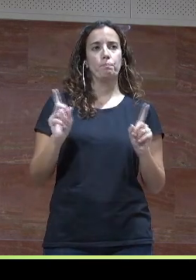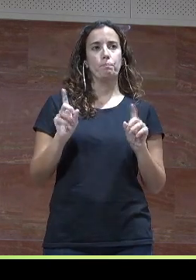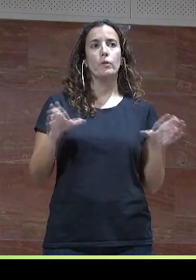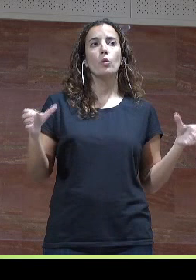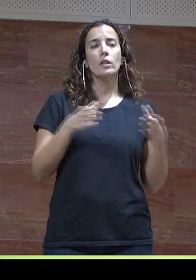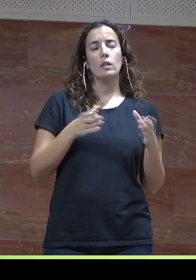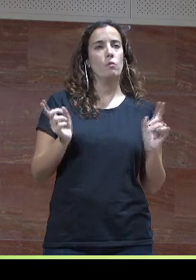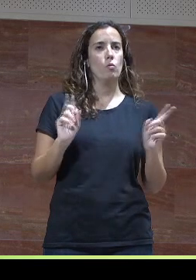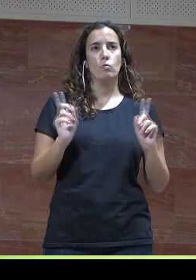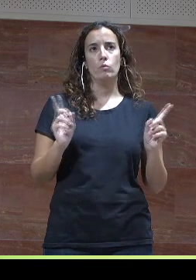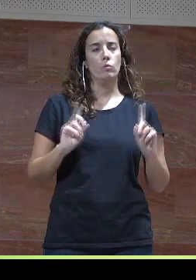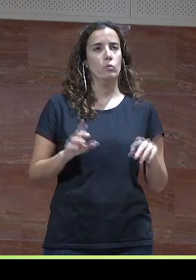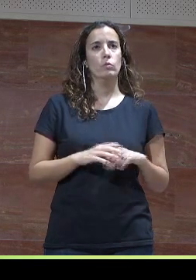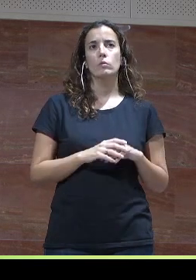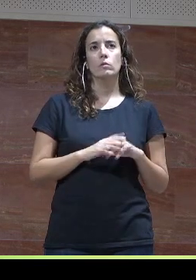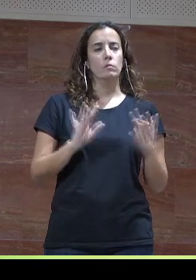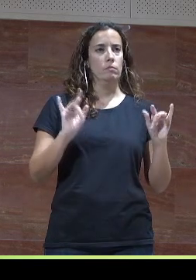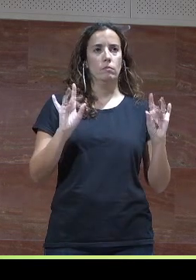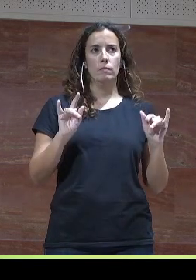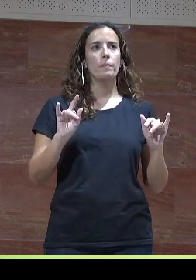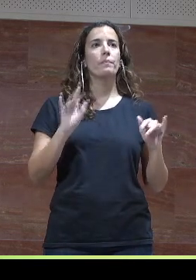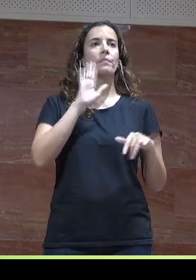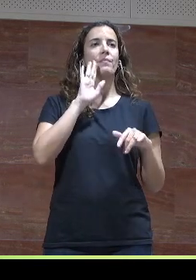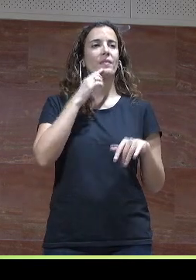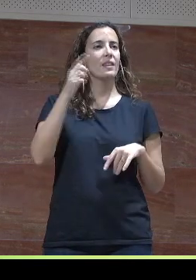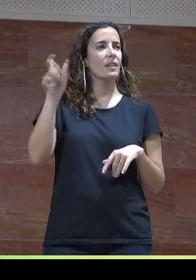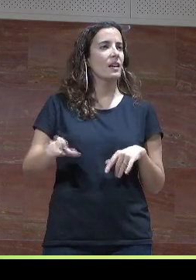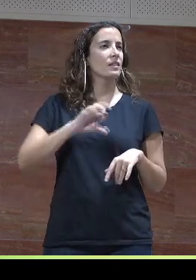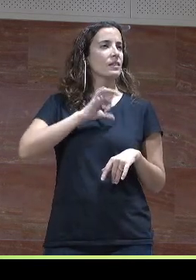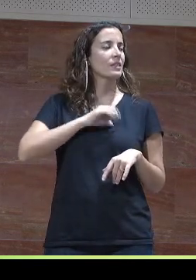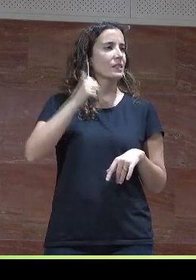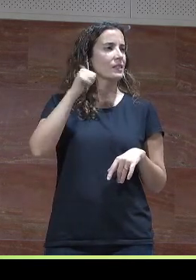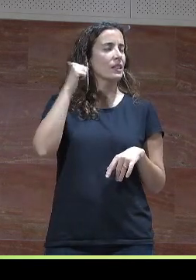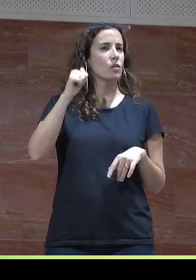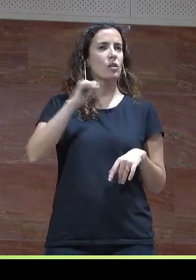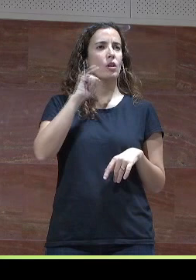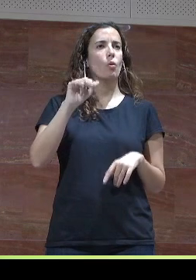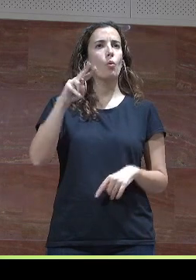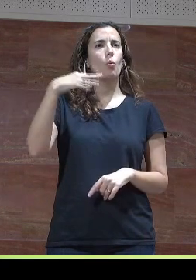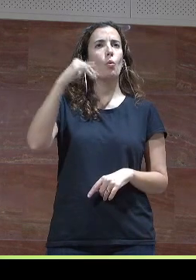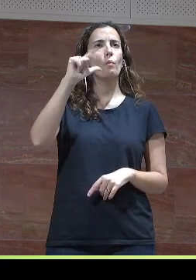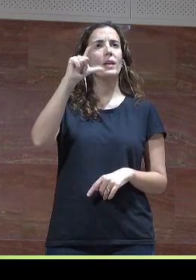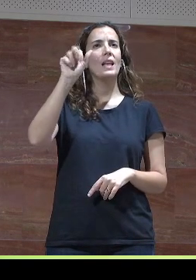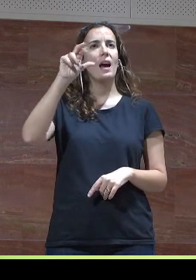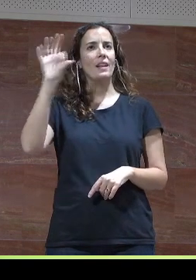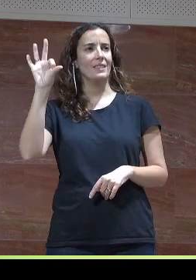absoluto, en absoluto. En absoluto. Lo decía el señor de Jubilares, que